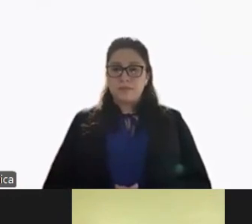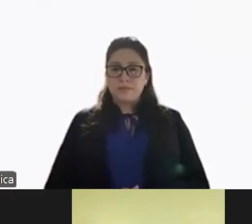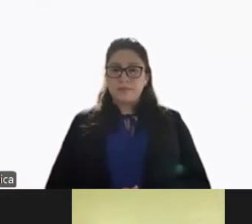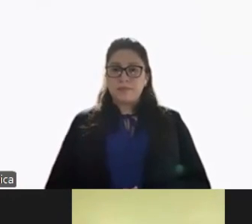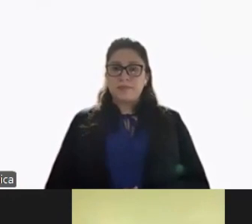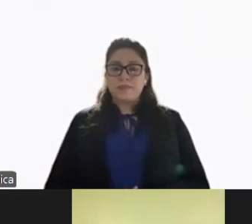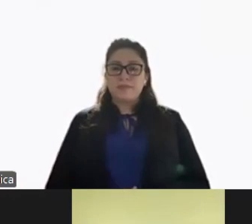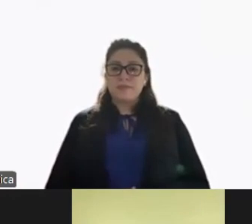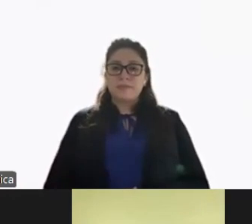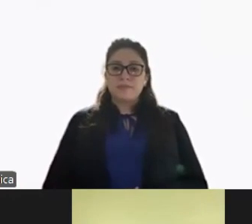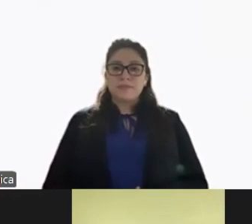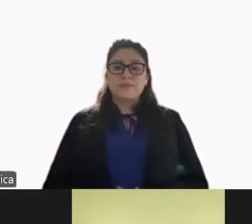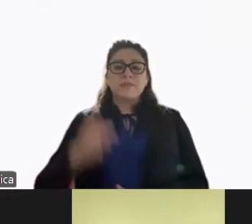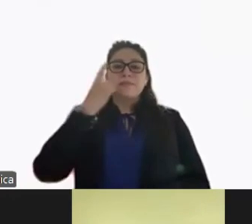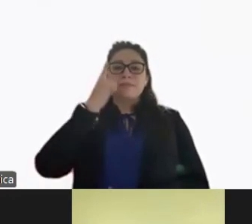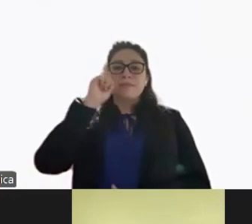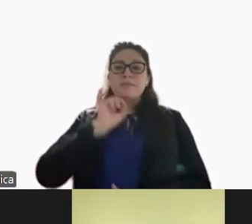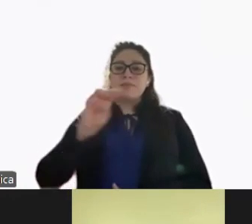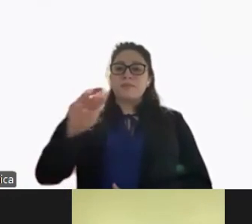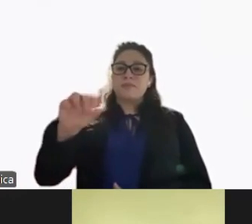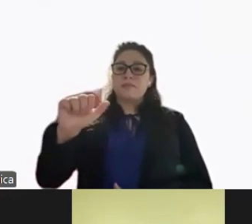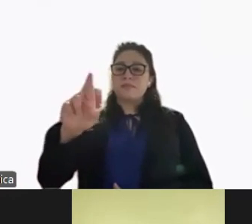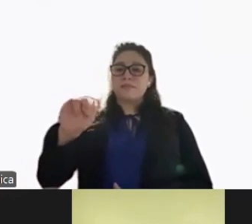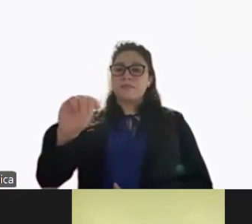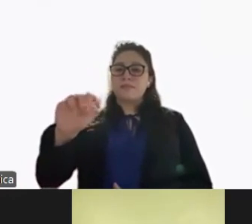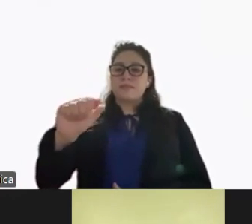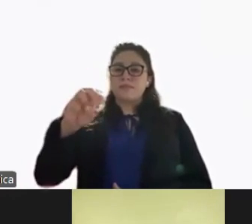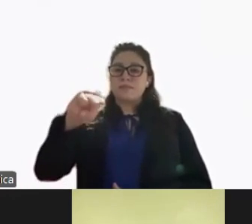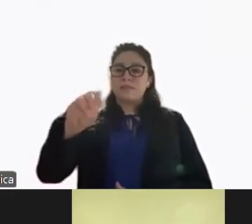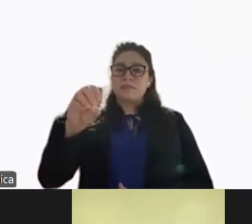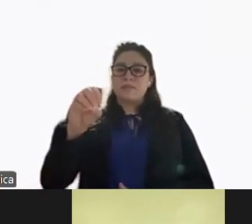diputada. Diputada María Guadalupe Morales Rubio.